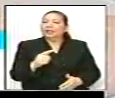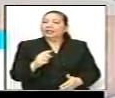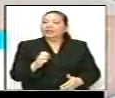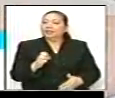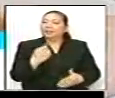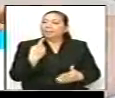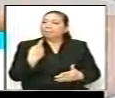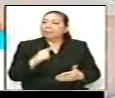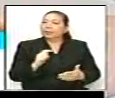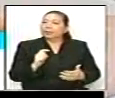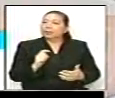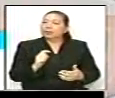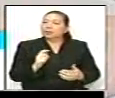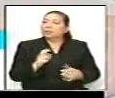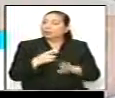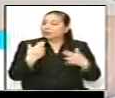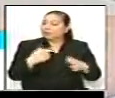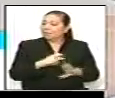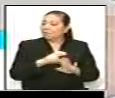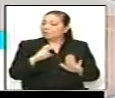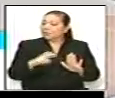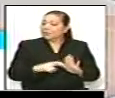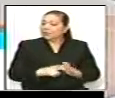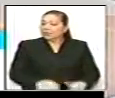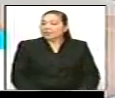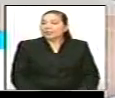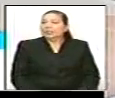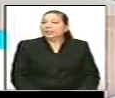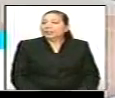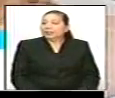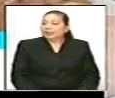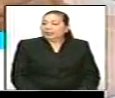presentar tiene un proyecto de que está ya